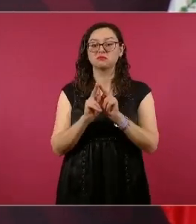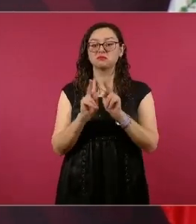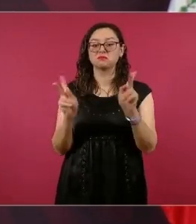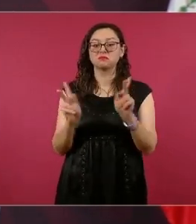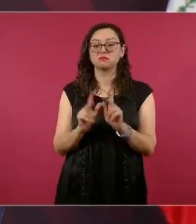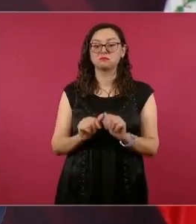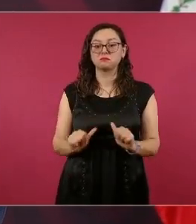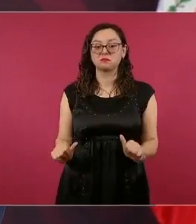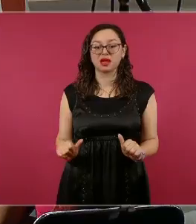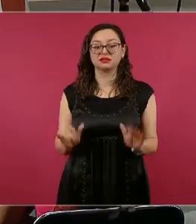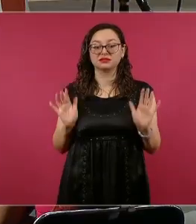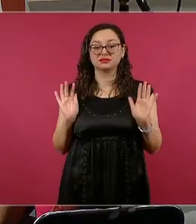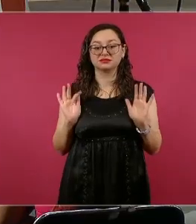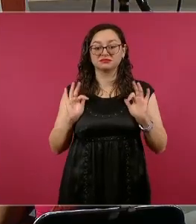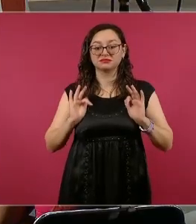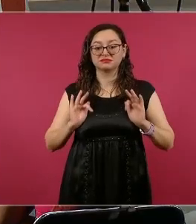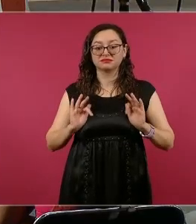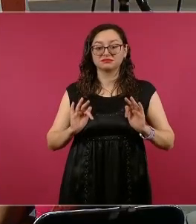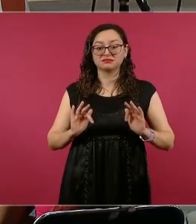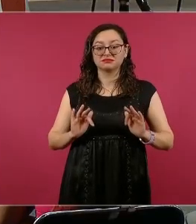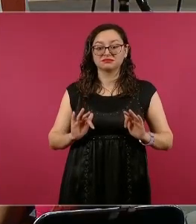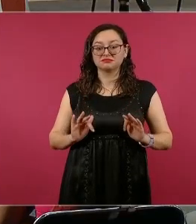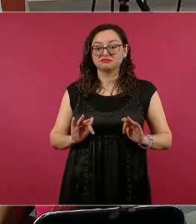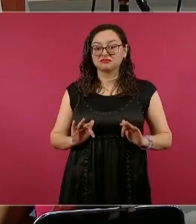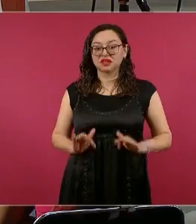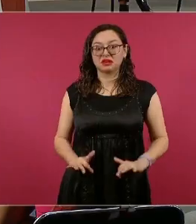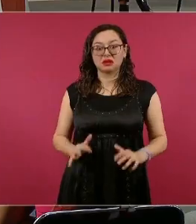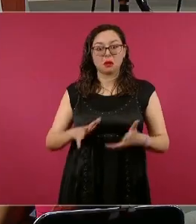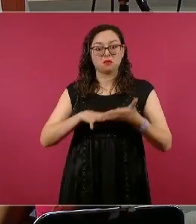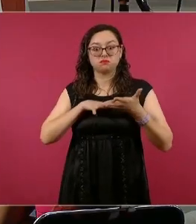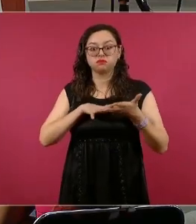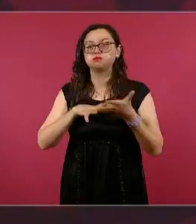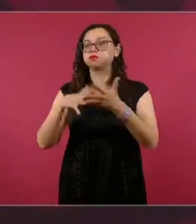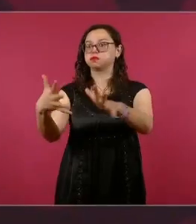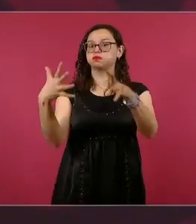es que no se desatara la violencia.